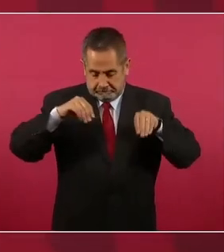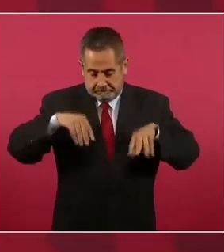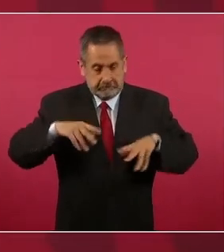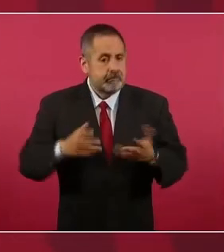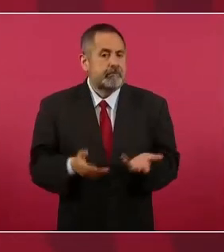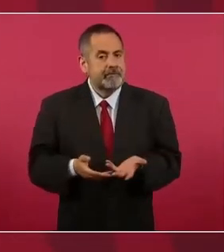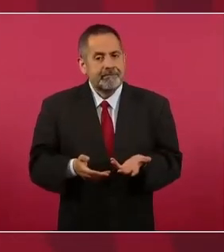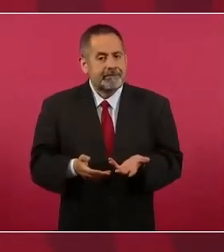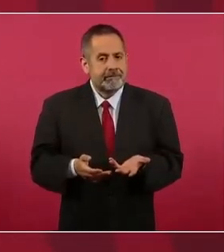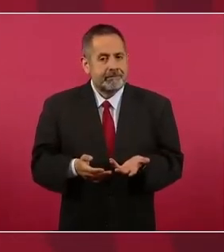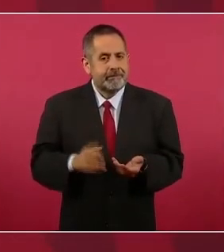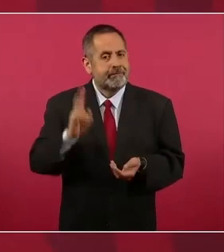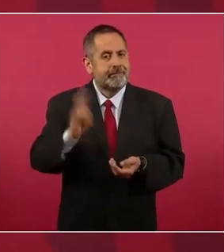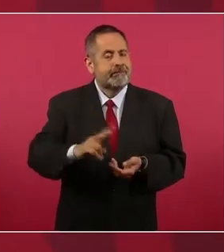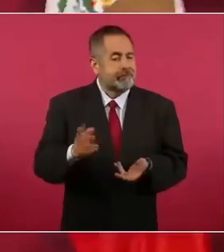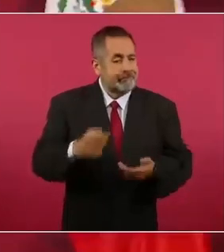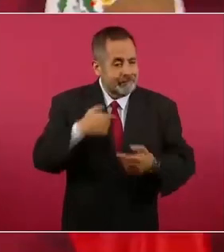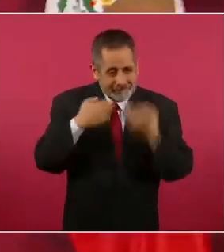Nos tocaba